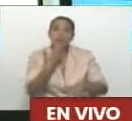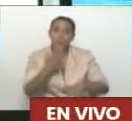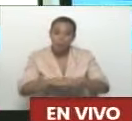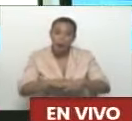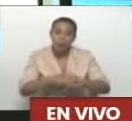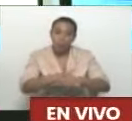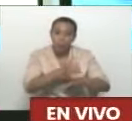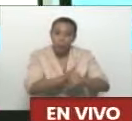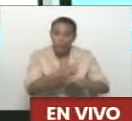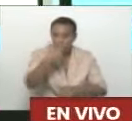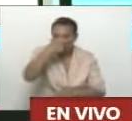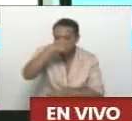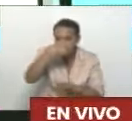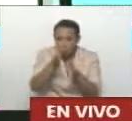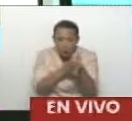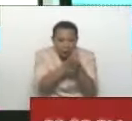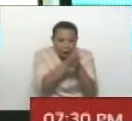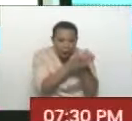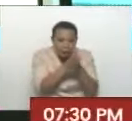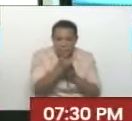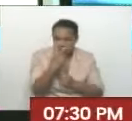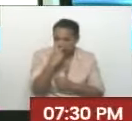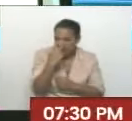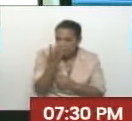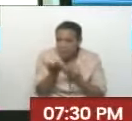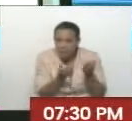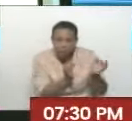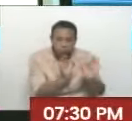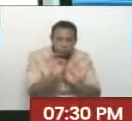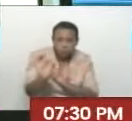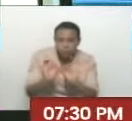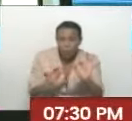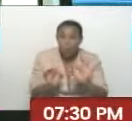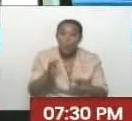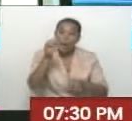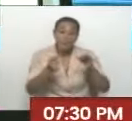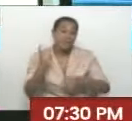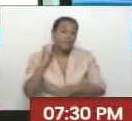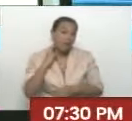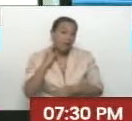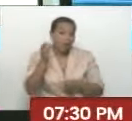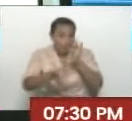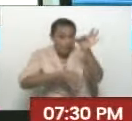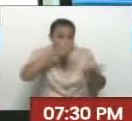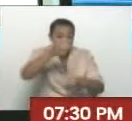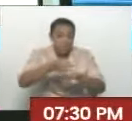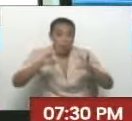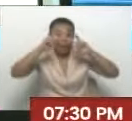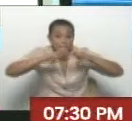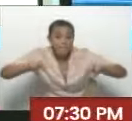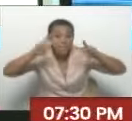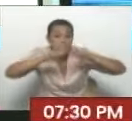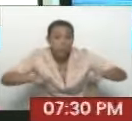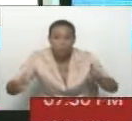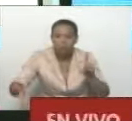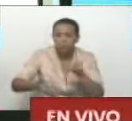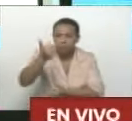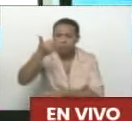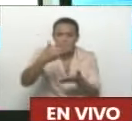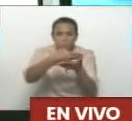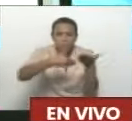labores de espionaje, de conspiración, como lo ha explicado el fiscal general de la República,